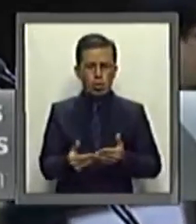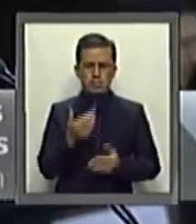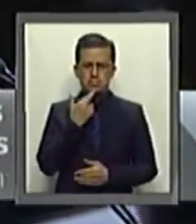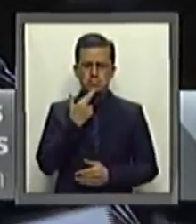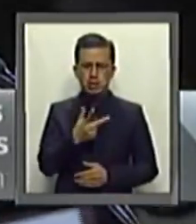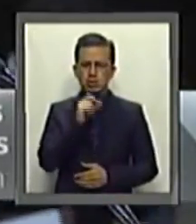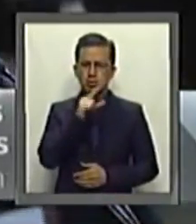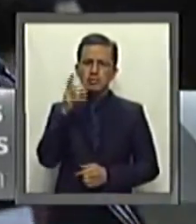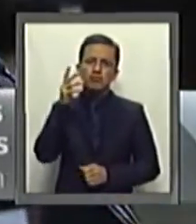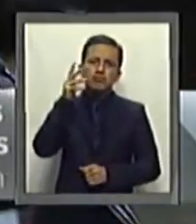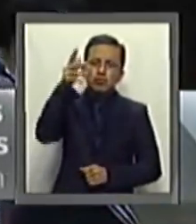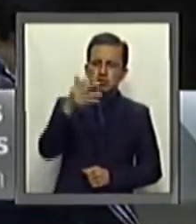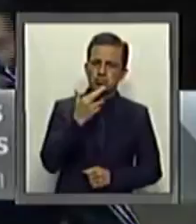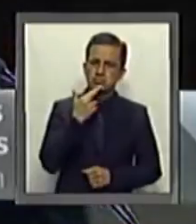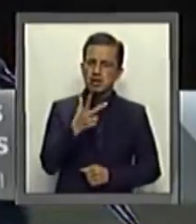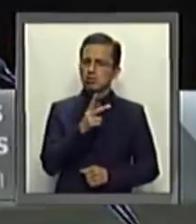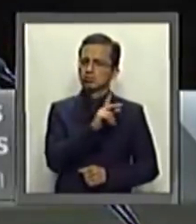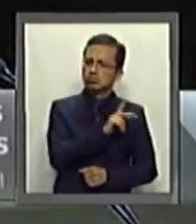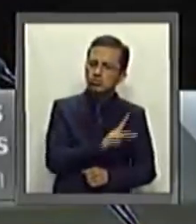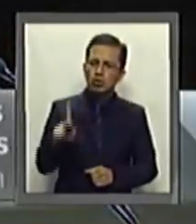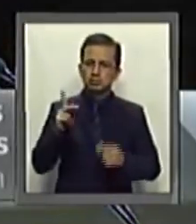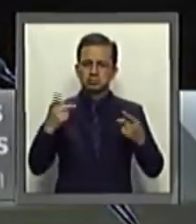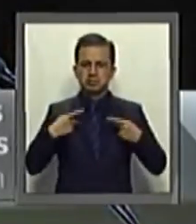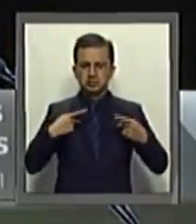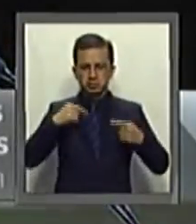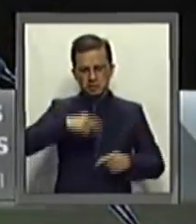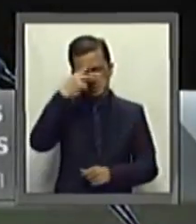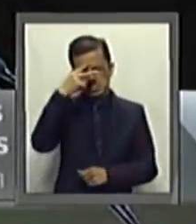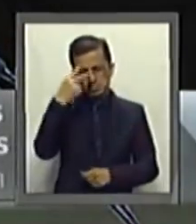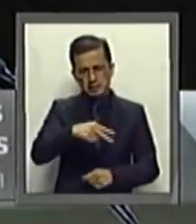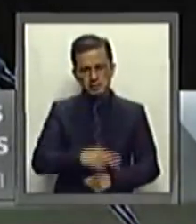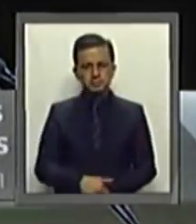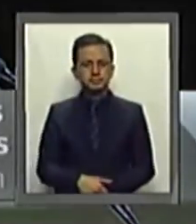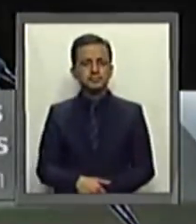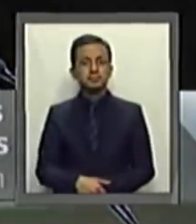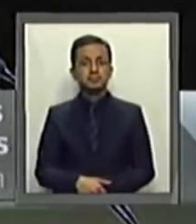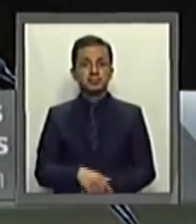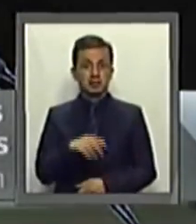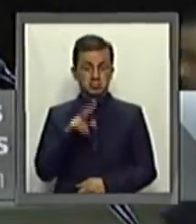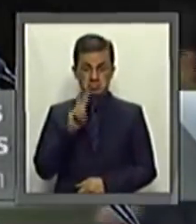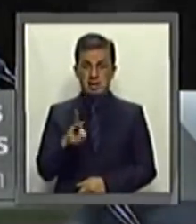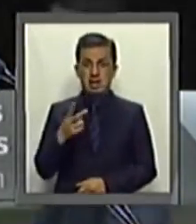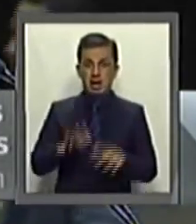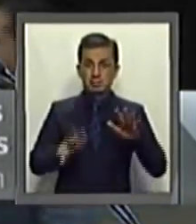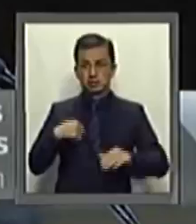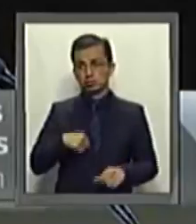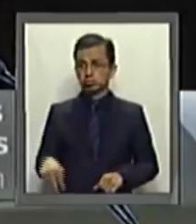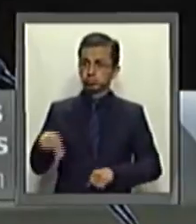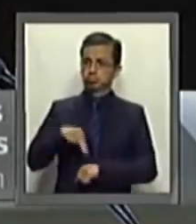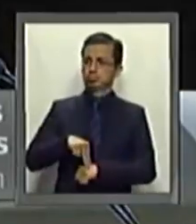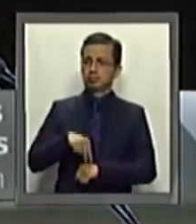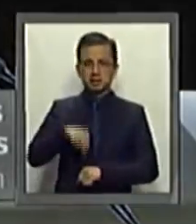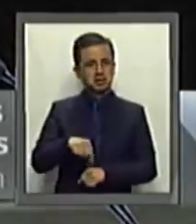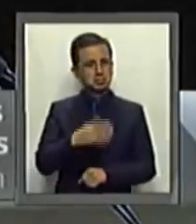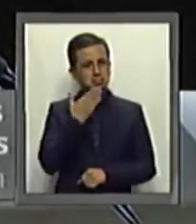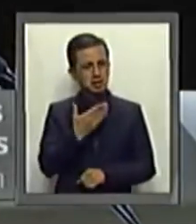mejor futuro para todas y todos los mexicanos. Pocas veces podemos desde esta tribuna hacer justicia, y